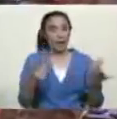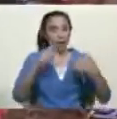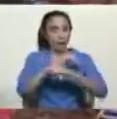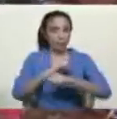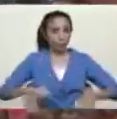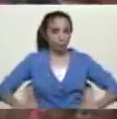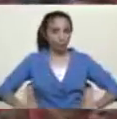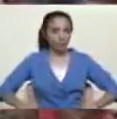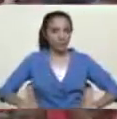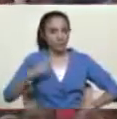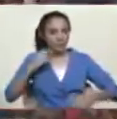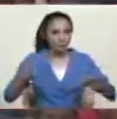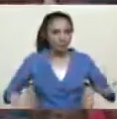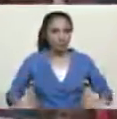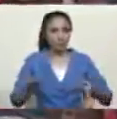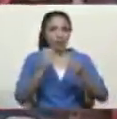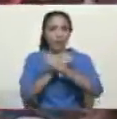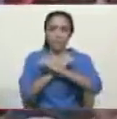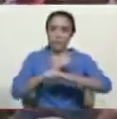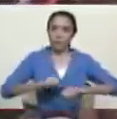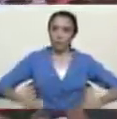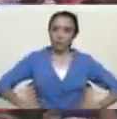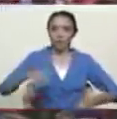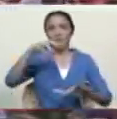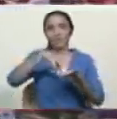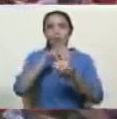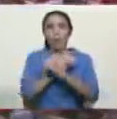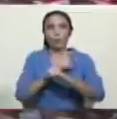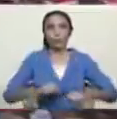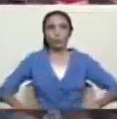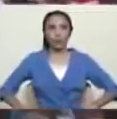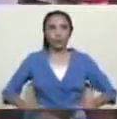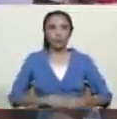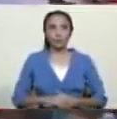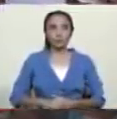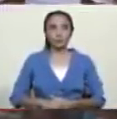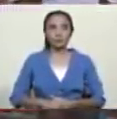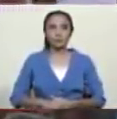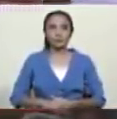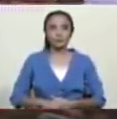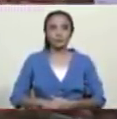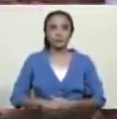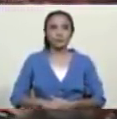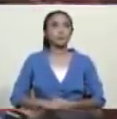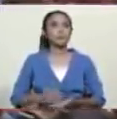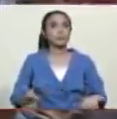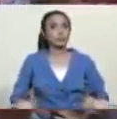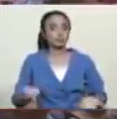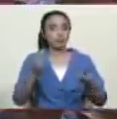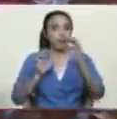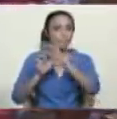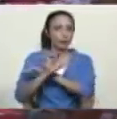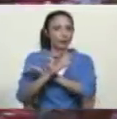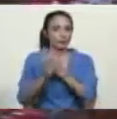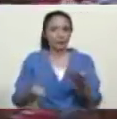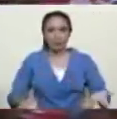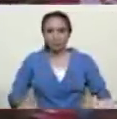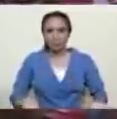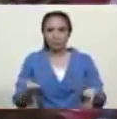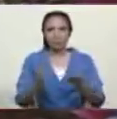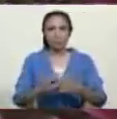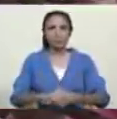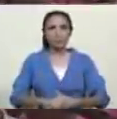Portuguesa! ¡Se levanta Portuguesa! ¡Se levanta la patria toda!